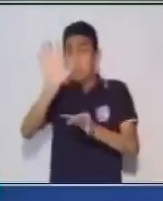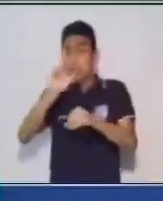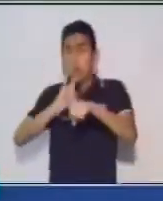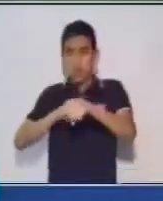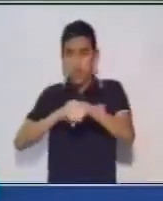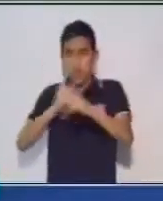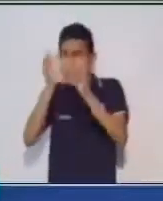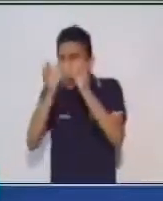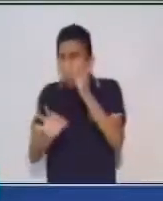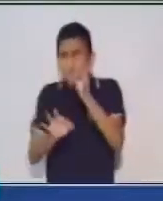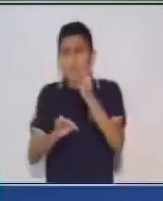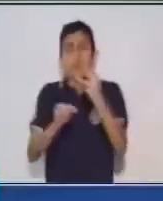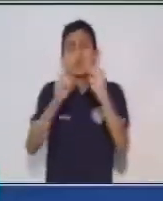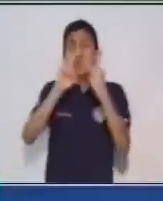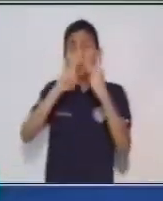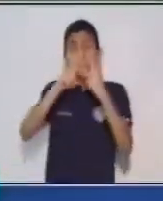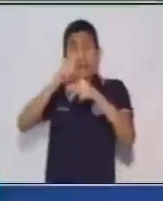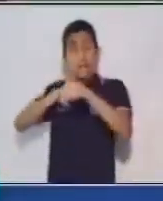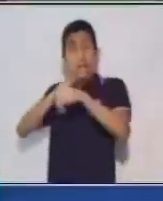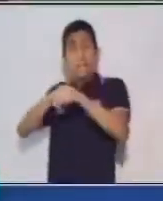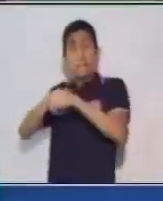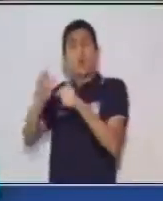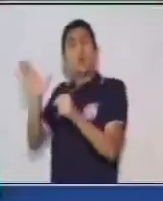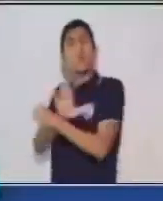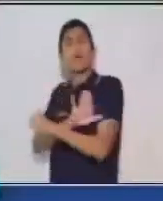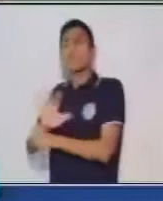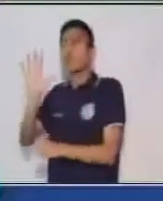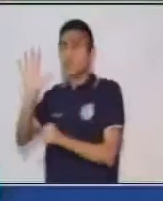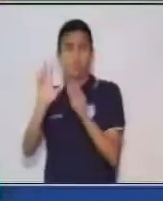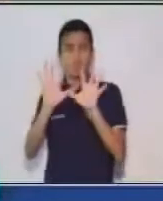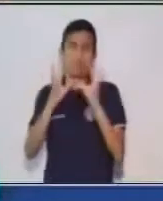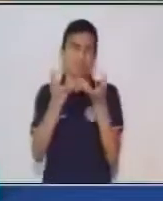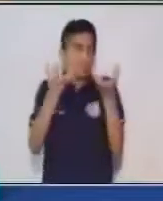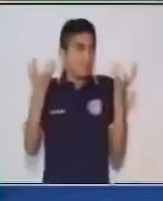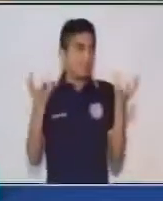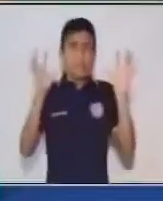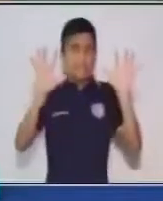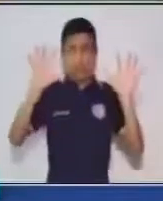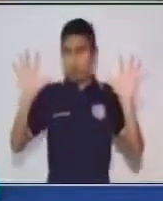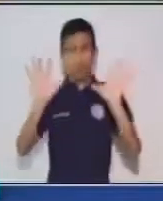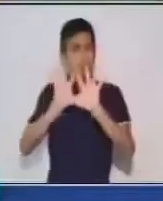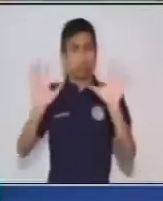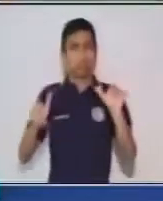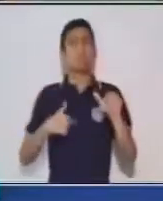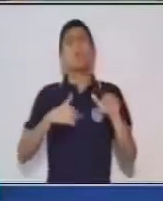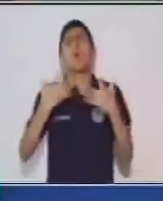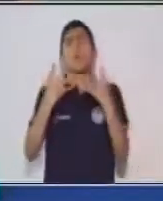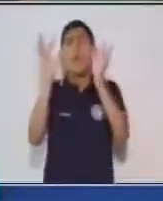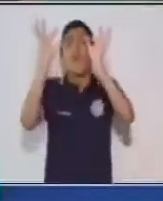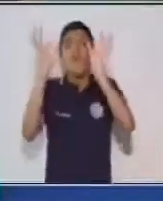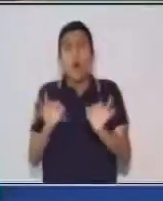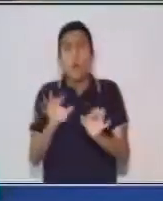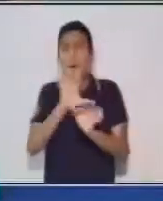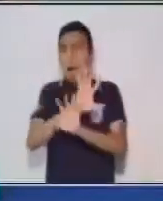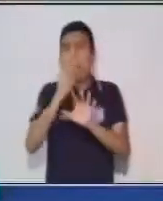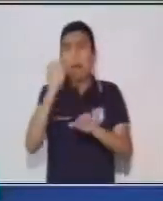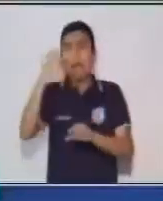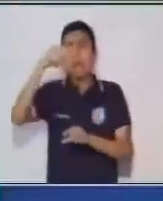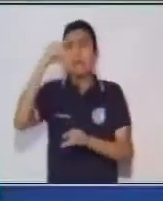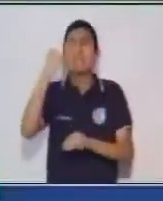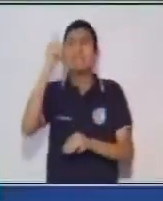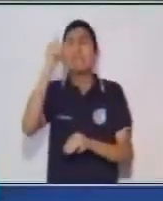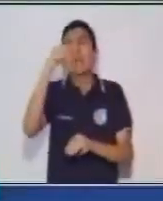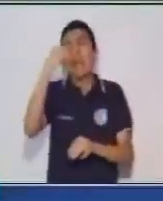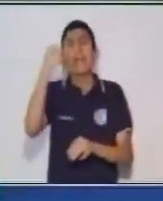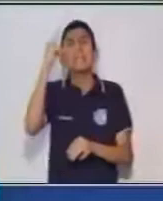simples. Tiempos compuestos, 5 tiempos compuestos. Quiere decir que en la forma indicativa o